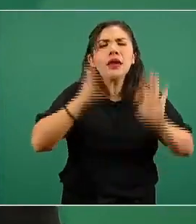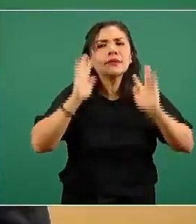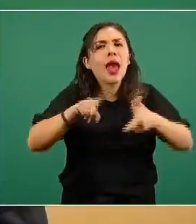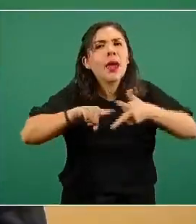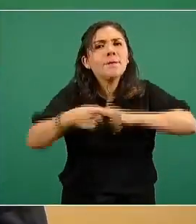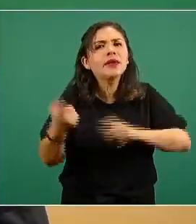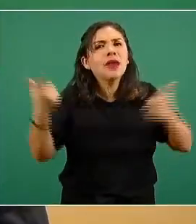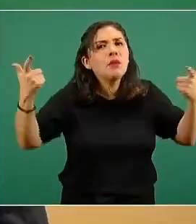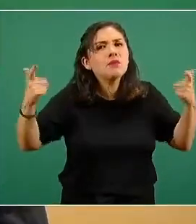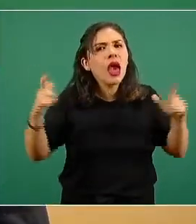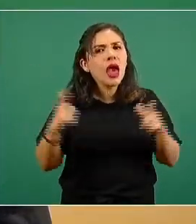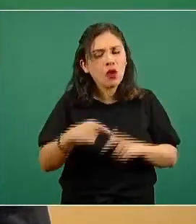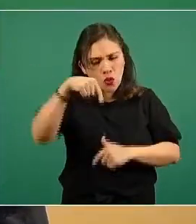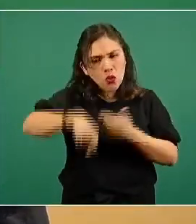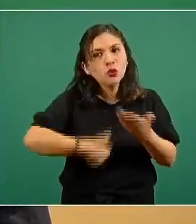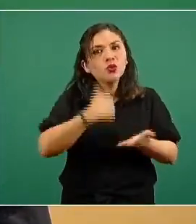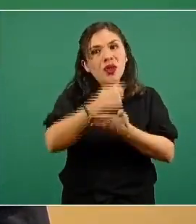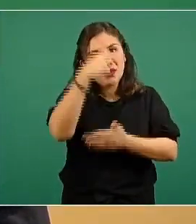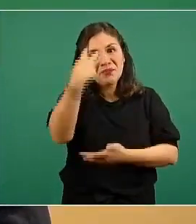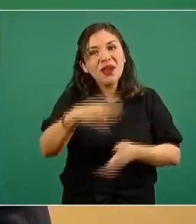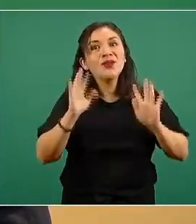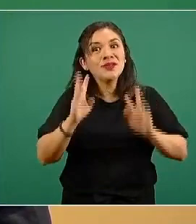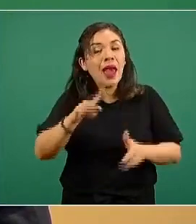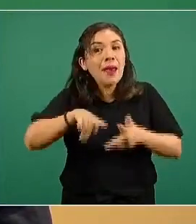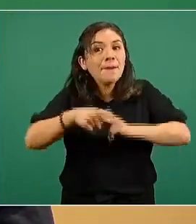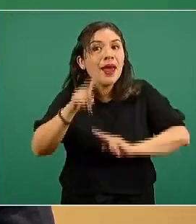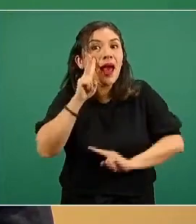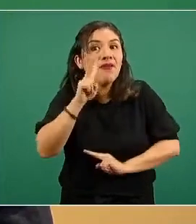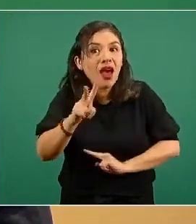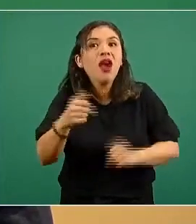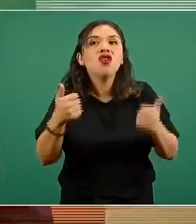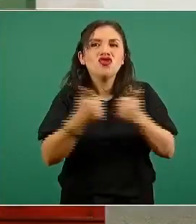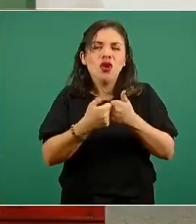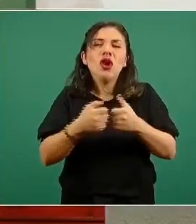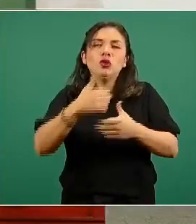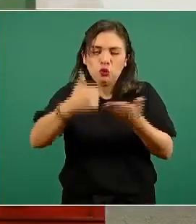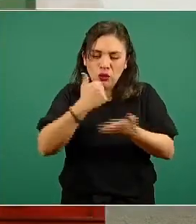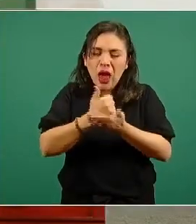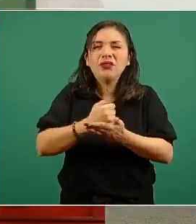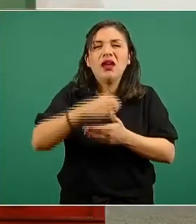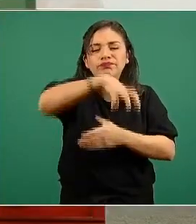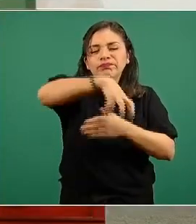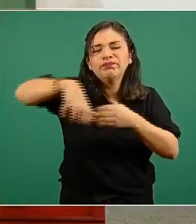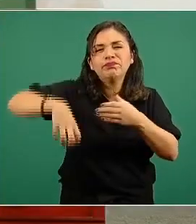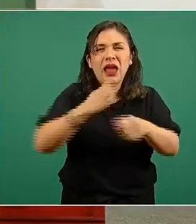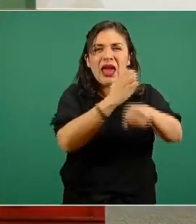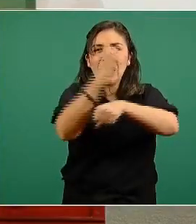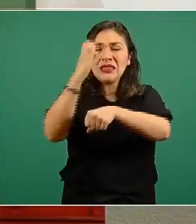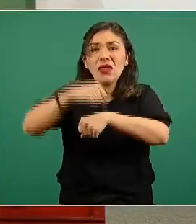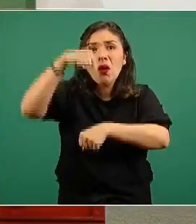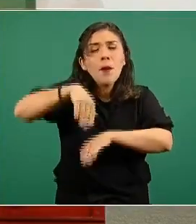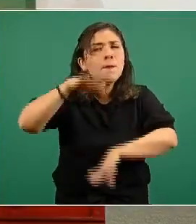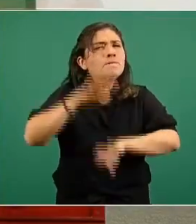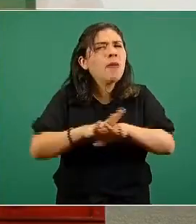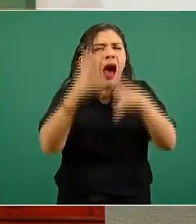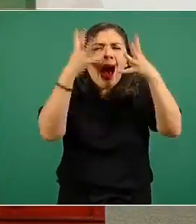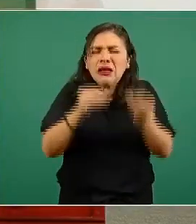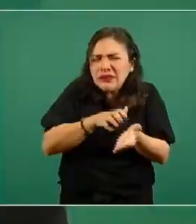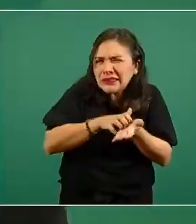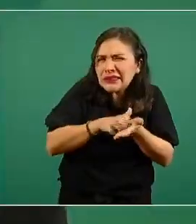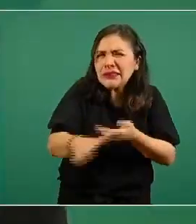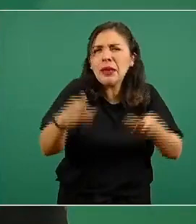descender en la Ciudad de México, que es y su zona metropolitana, que es la zona más densamente